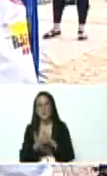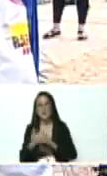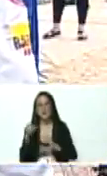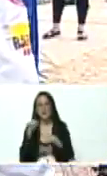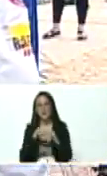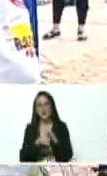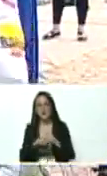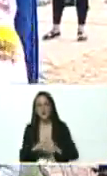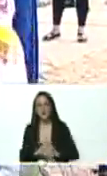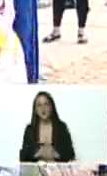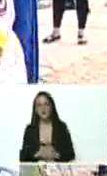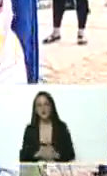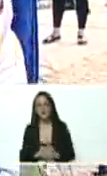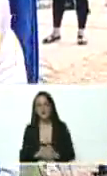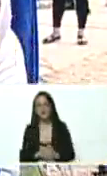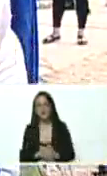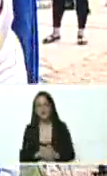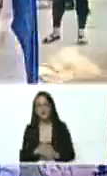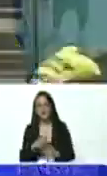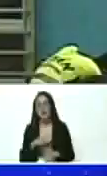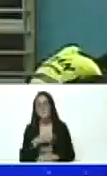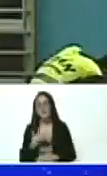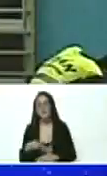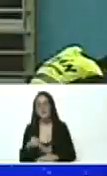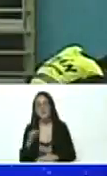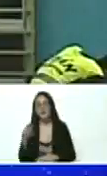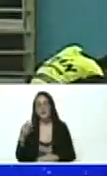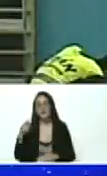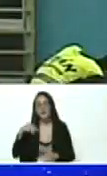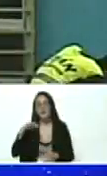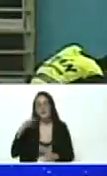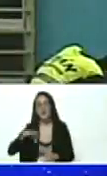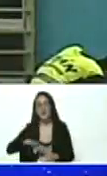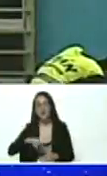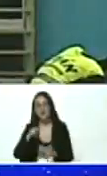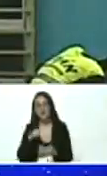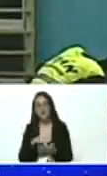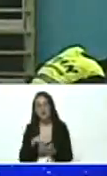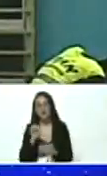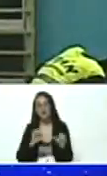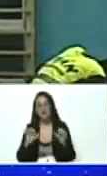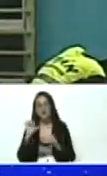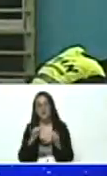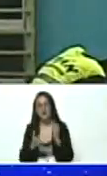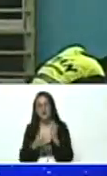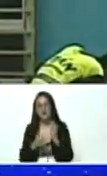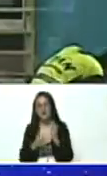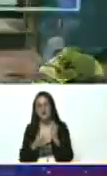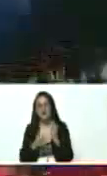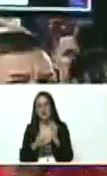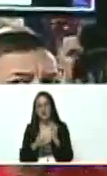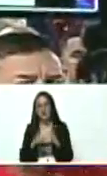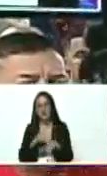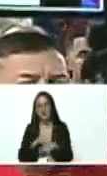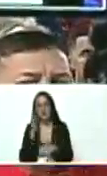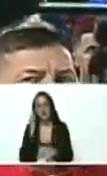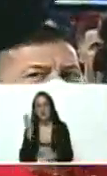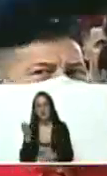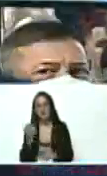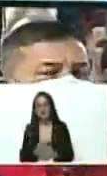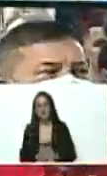Adentro, a la presidenta del Fondo Nacional de Ciencia y Tecnología, FONACYT, doctora Francis Rodríguez,